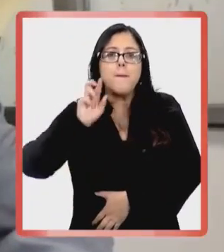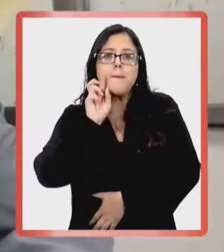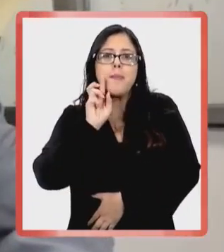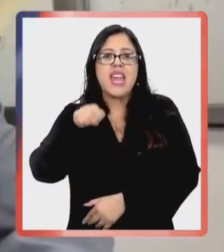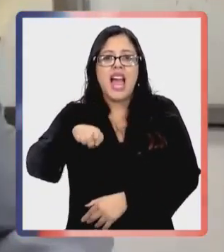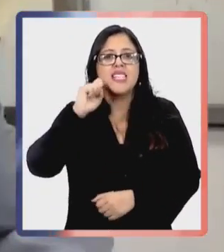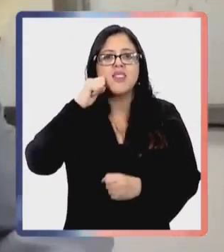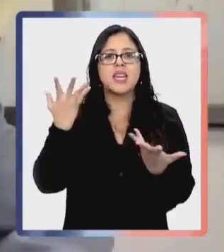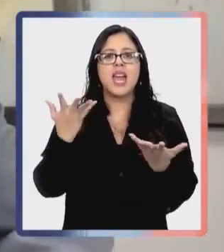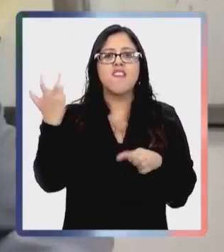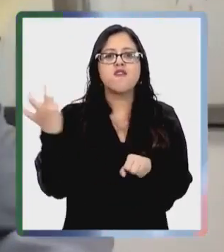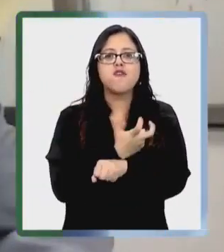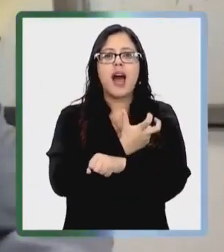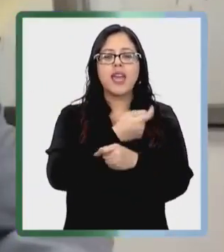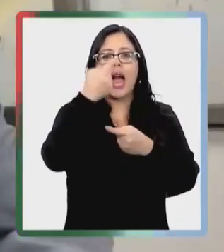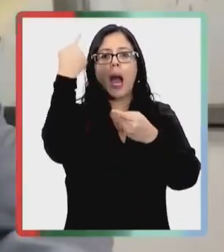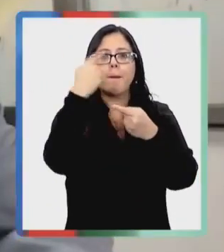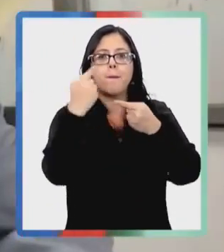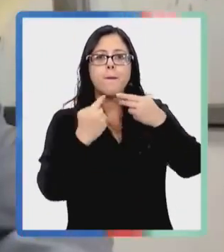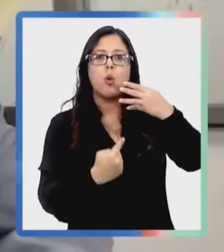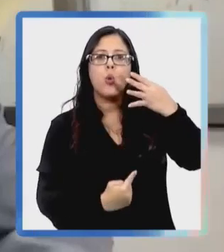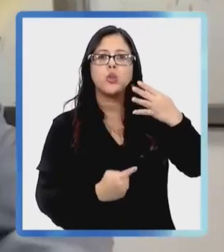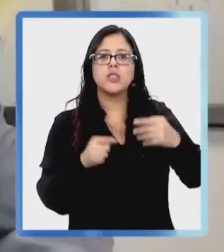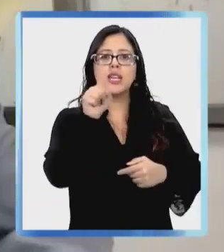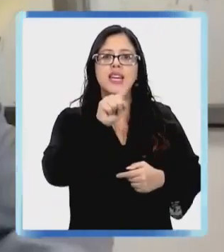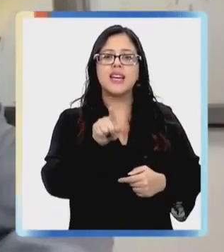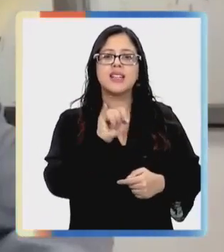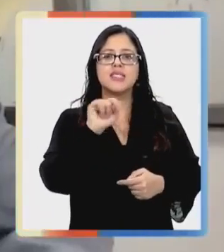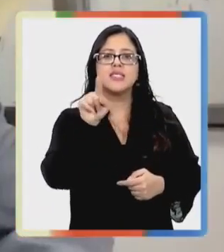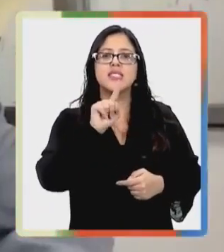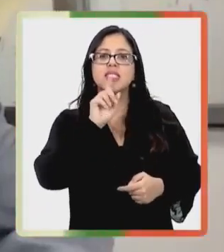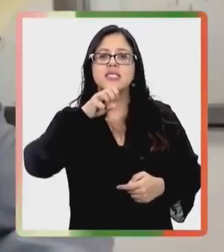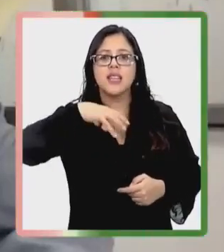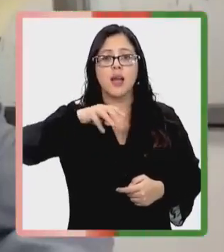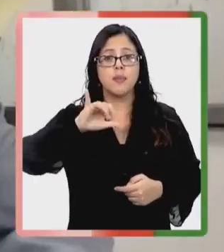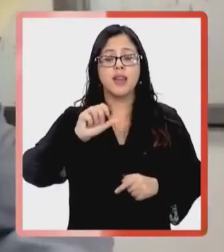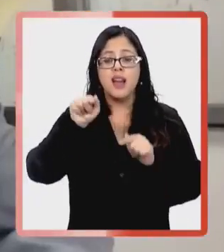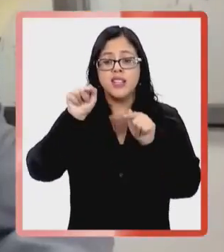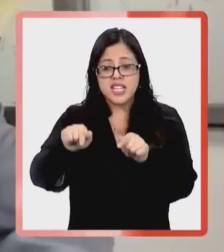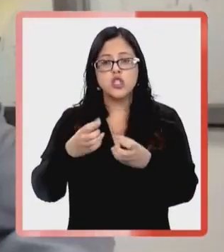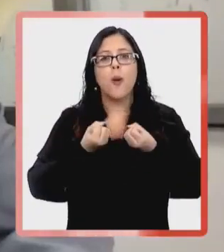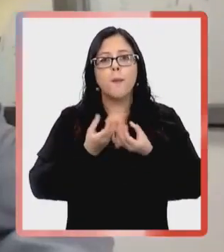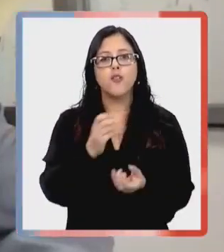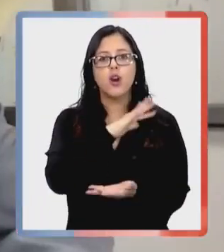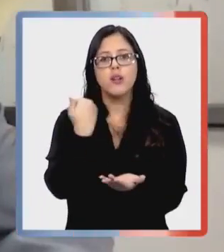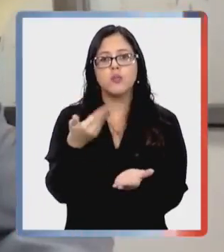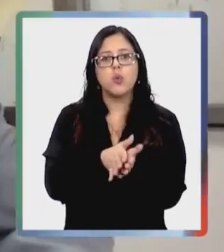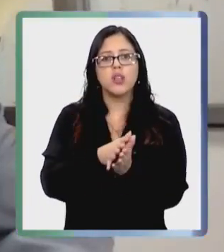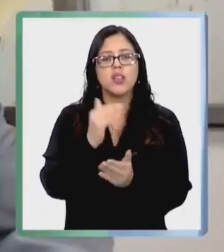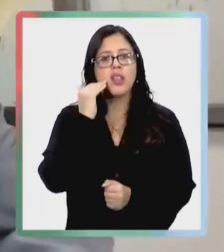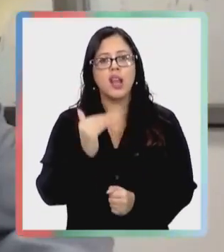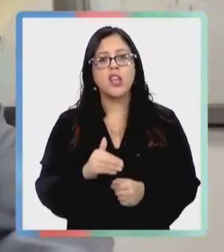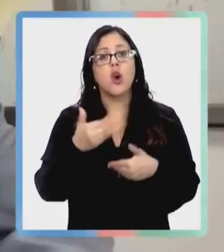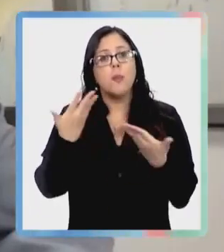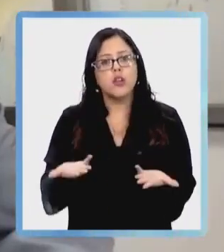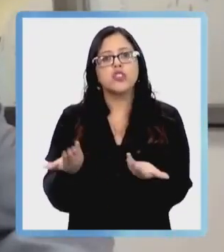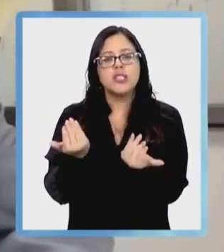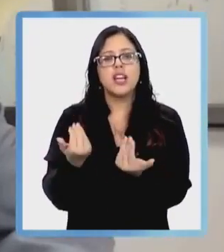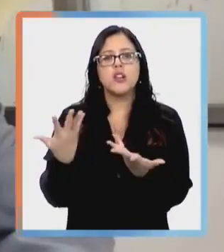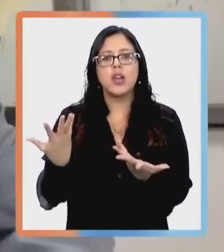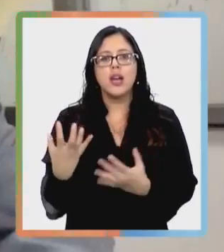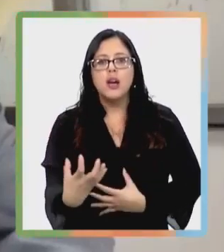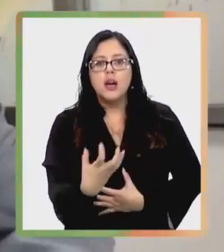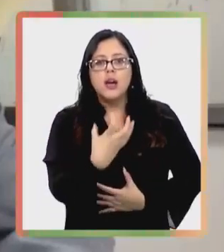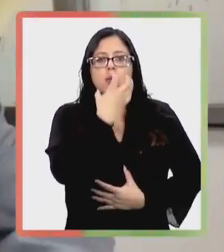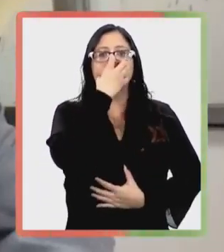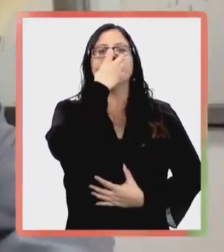falla multisistémica y es eso lo que produce la muerte del niño. Para eso hay que intubarlo,